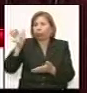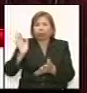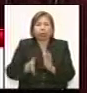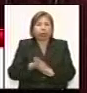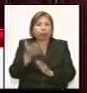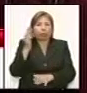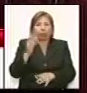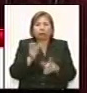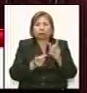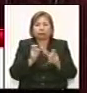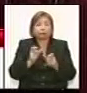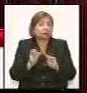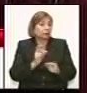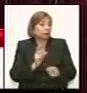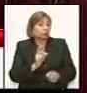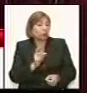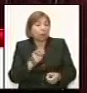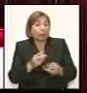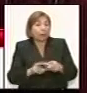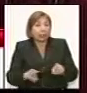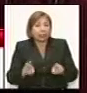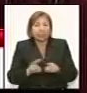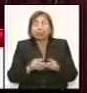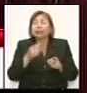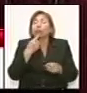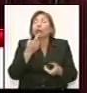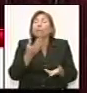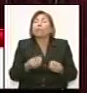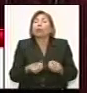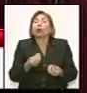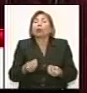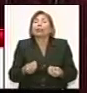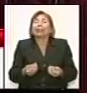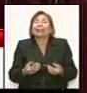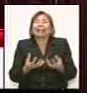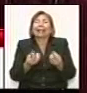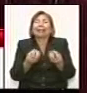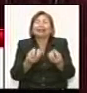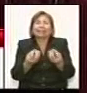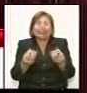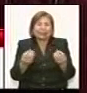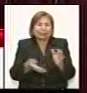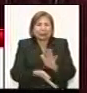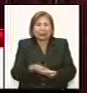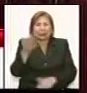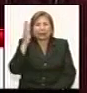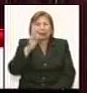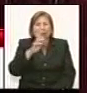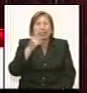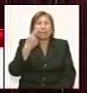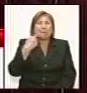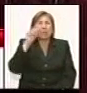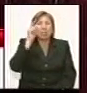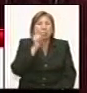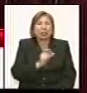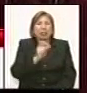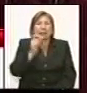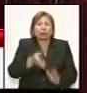población, pero no por menos natalidad, sino por la cantidad de gente que se ha ido, más de 3 millones y medio de personas.